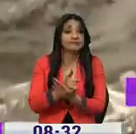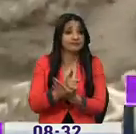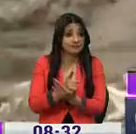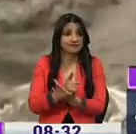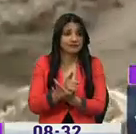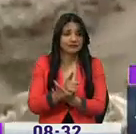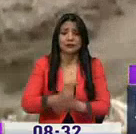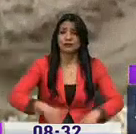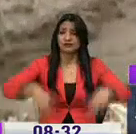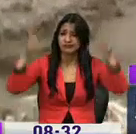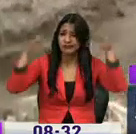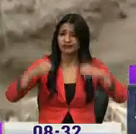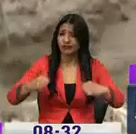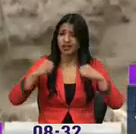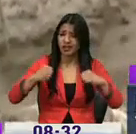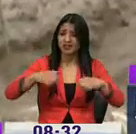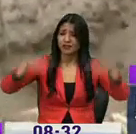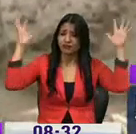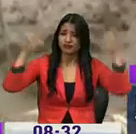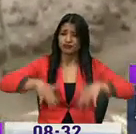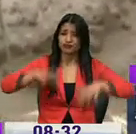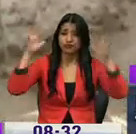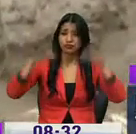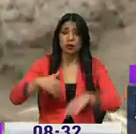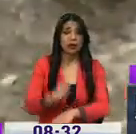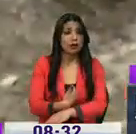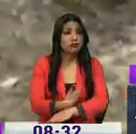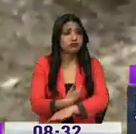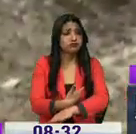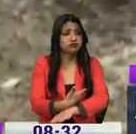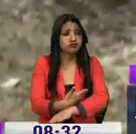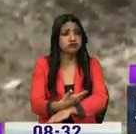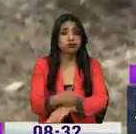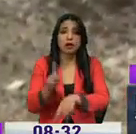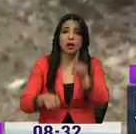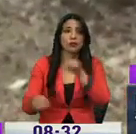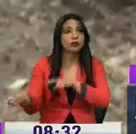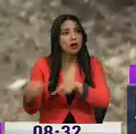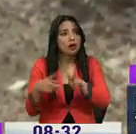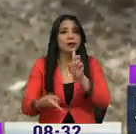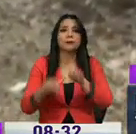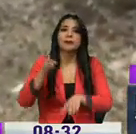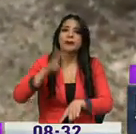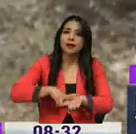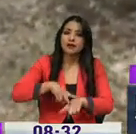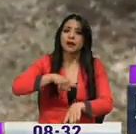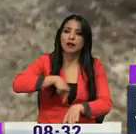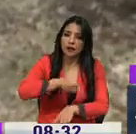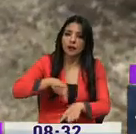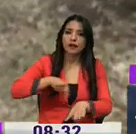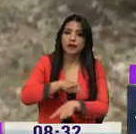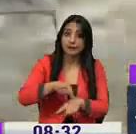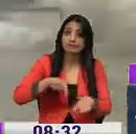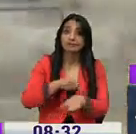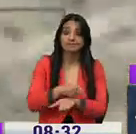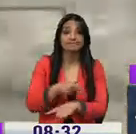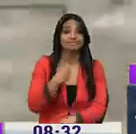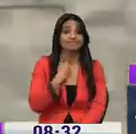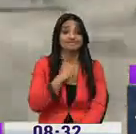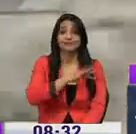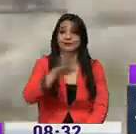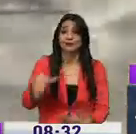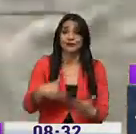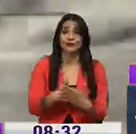literalmente el cielo se les vino encima. Fue un aguacero que muchos lo vivieron por primera vez, horas y horas de lluvia que puso a